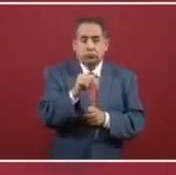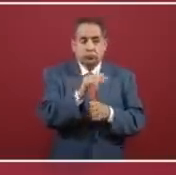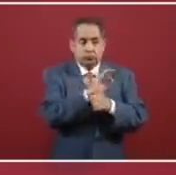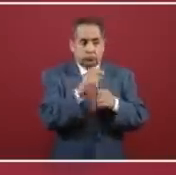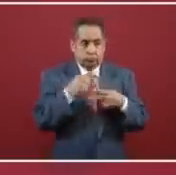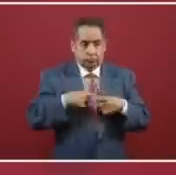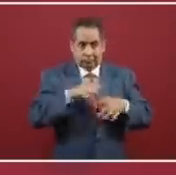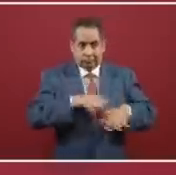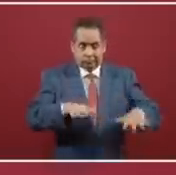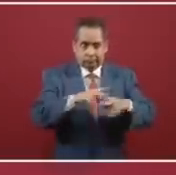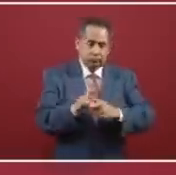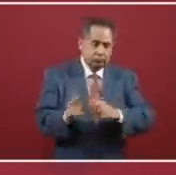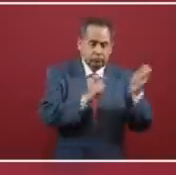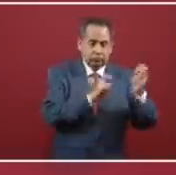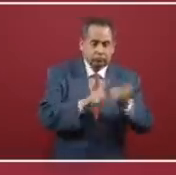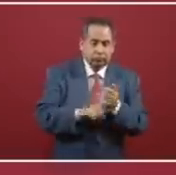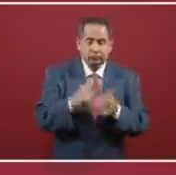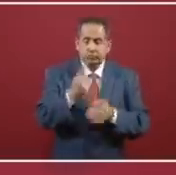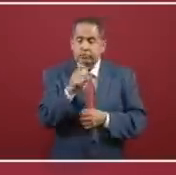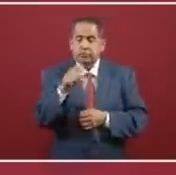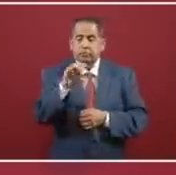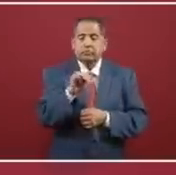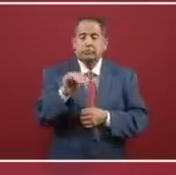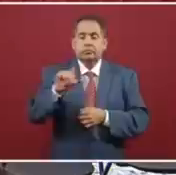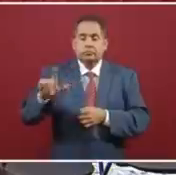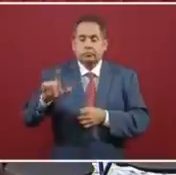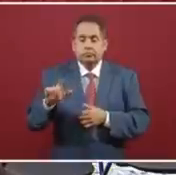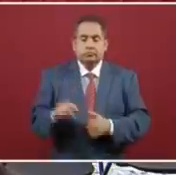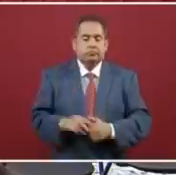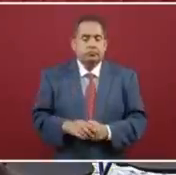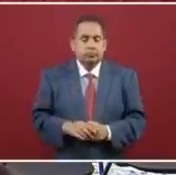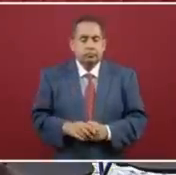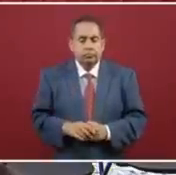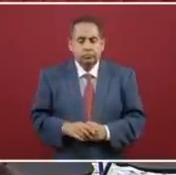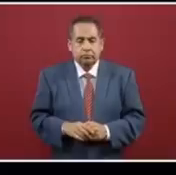promedio se roba 100 mililitros por litro